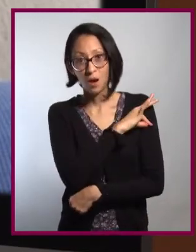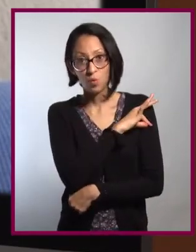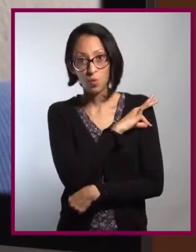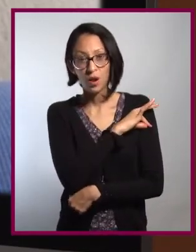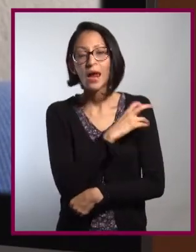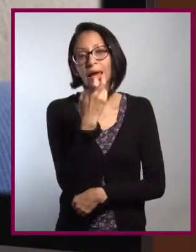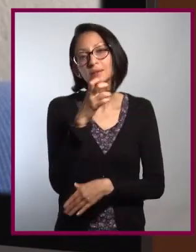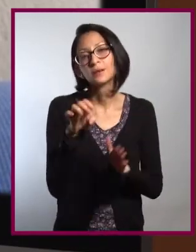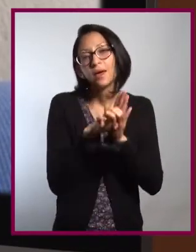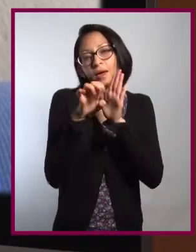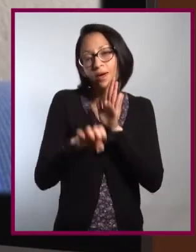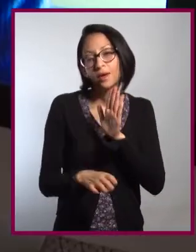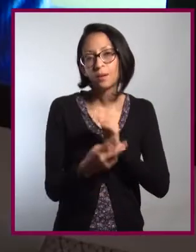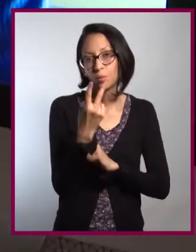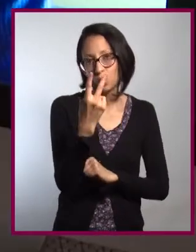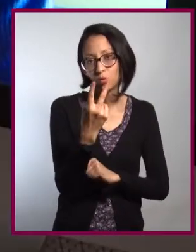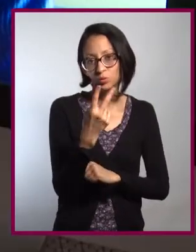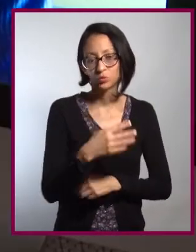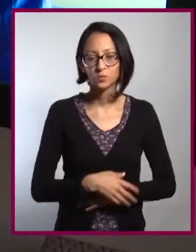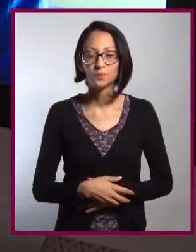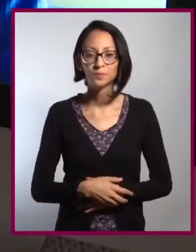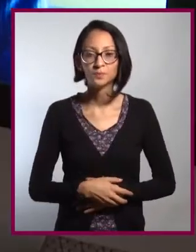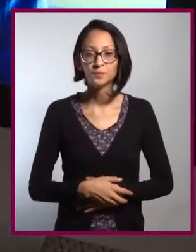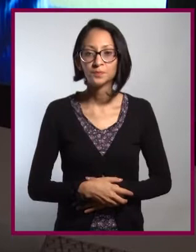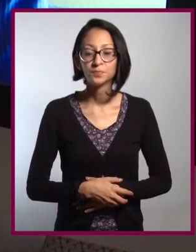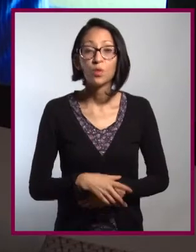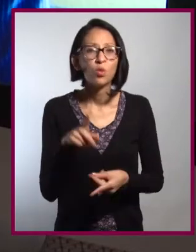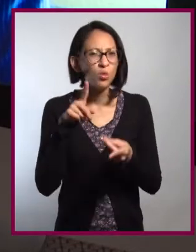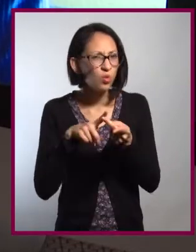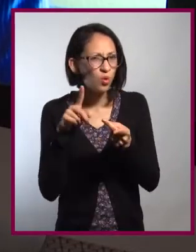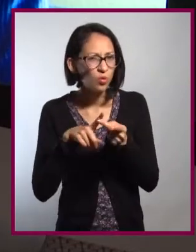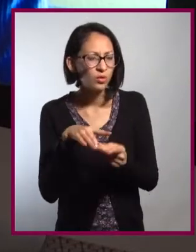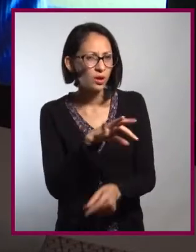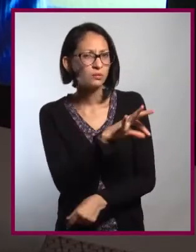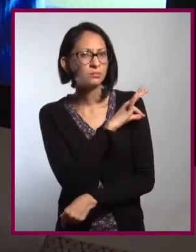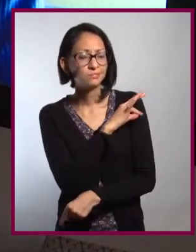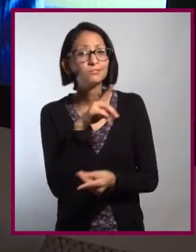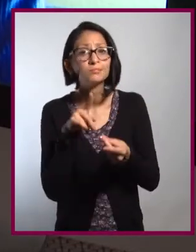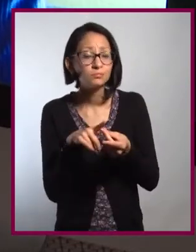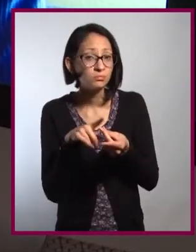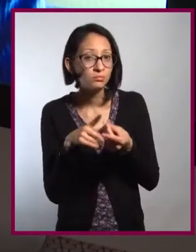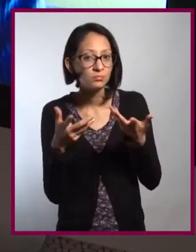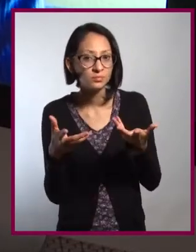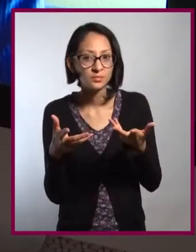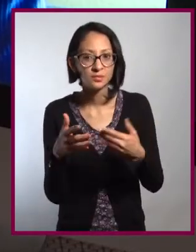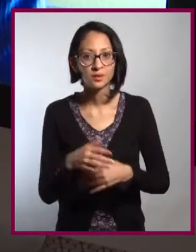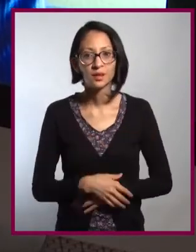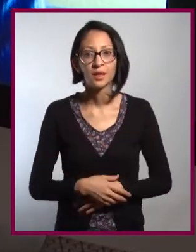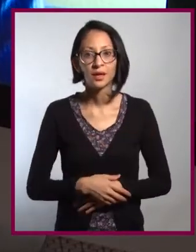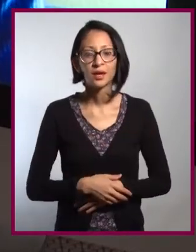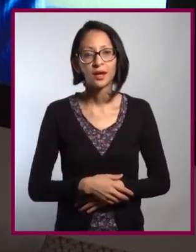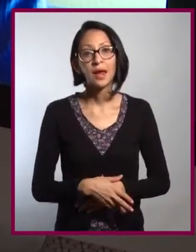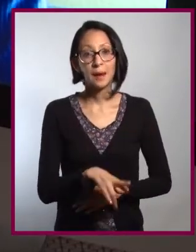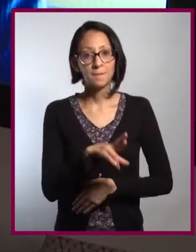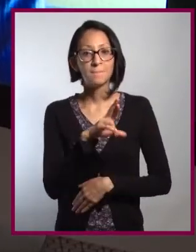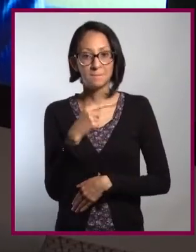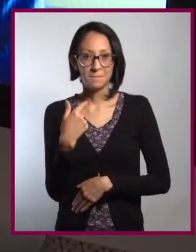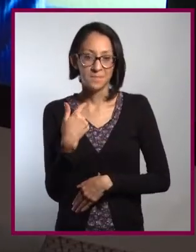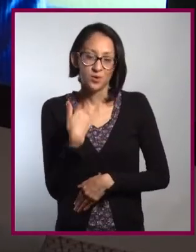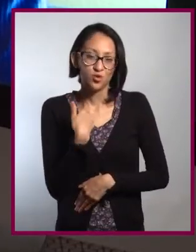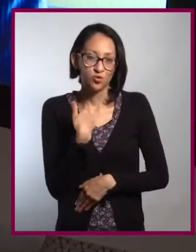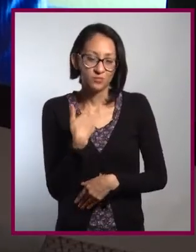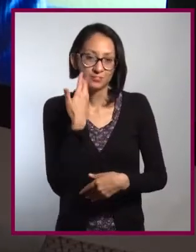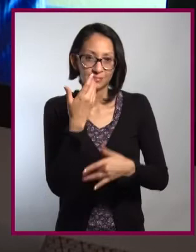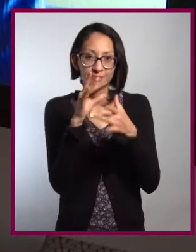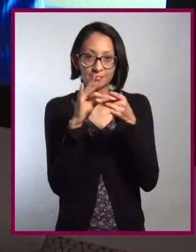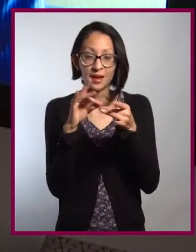pudiera comentar acerca de esto. ¿Dónde conseguir la vacuna? No es para hacer promoción, pero en particular la clínica del